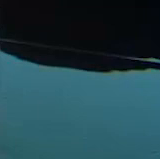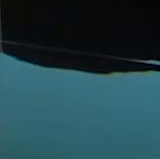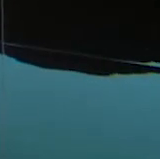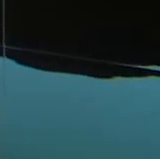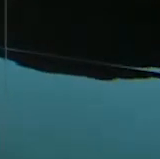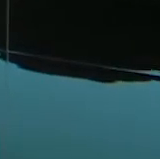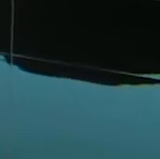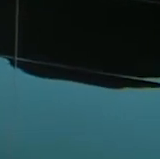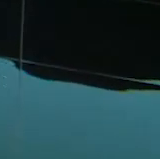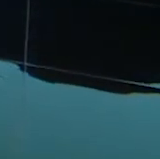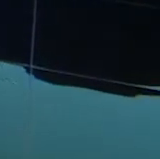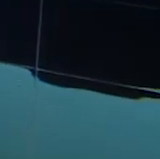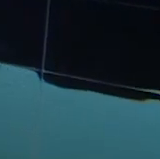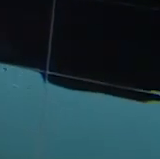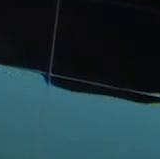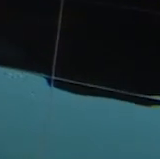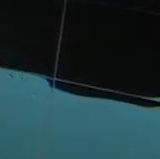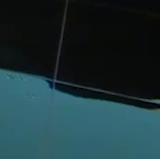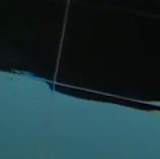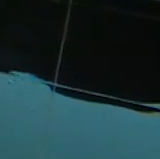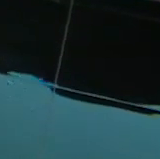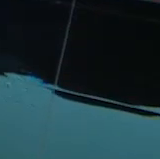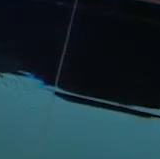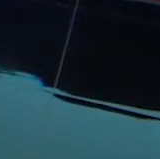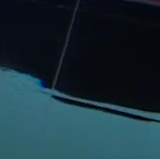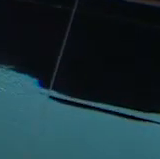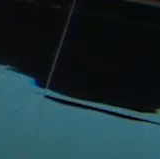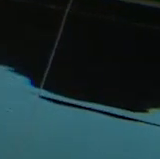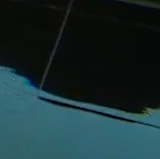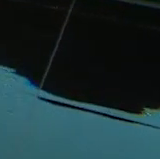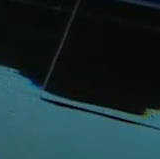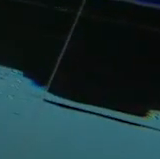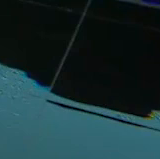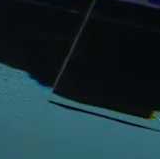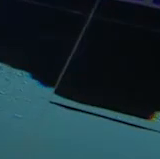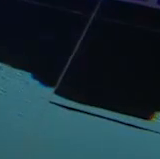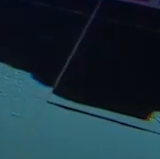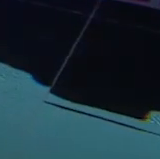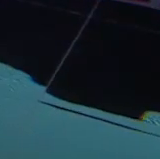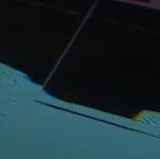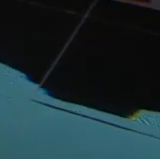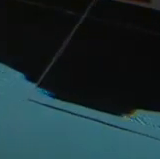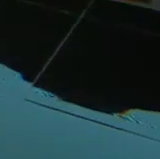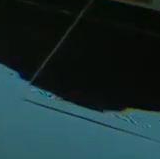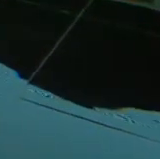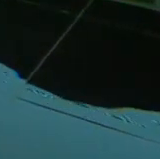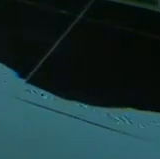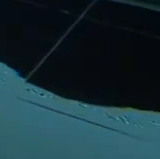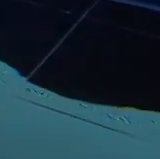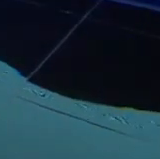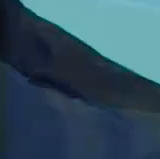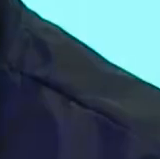viejo. Todo lo que aprendí fue fracaso en el